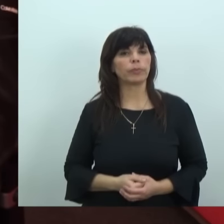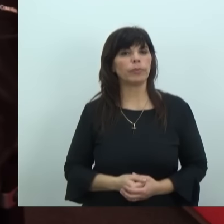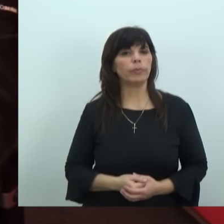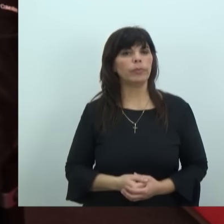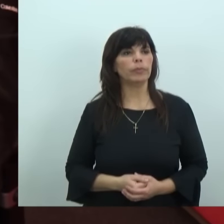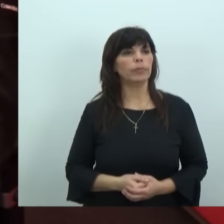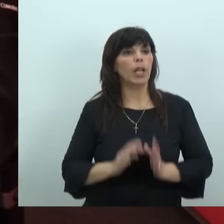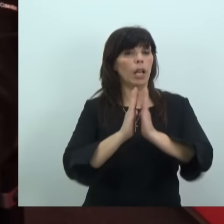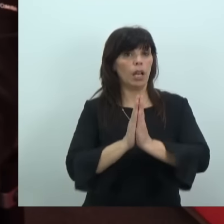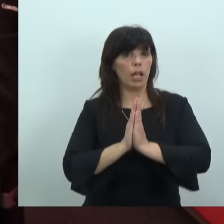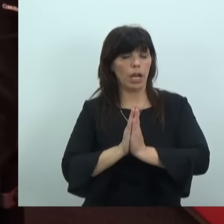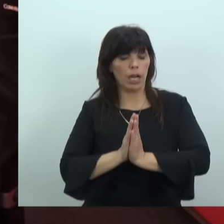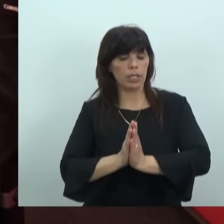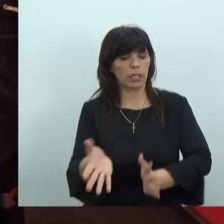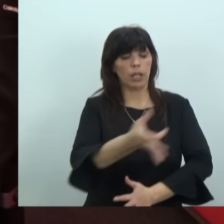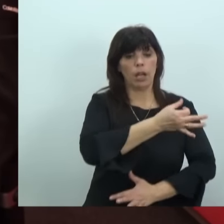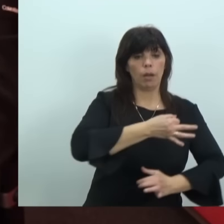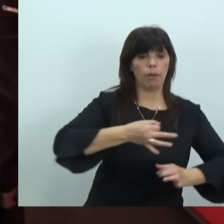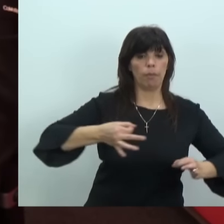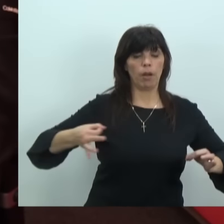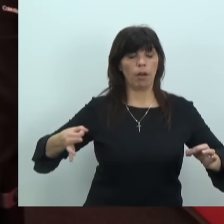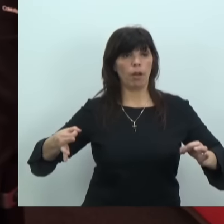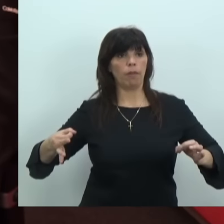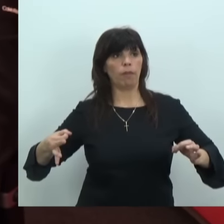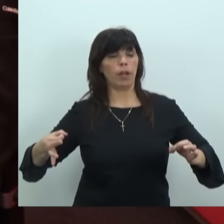perfeccionando la santidad en el temor de Dios.